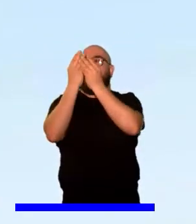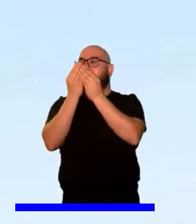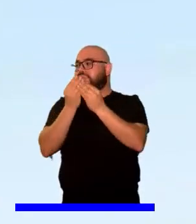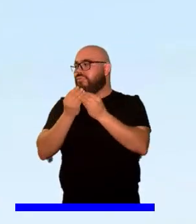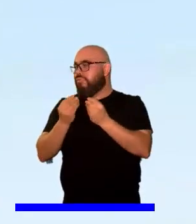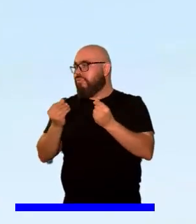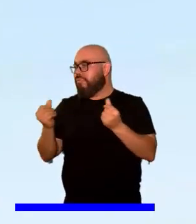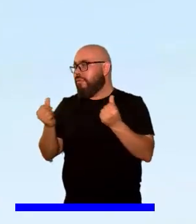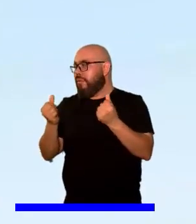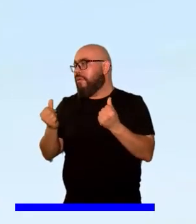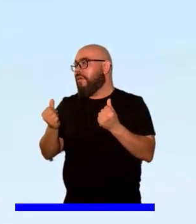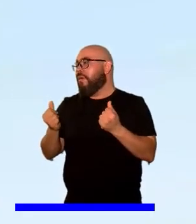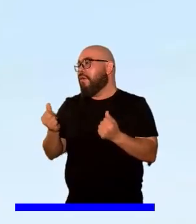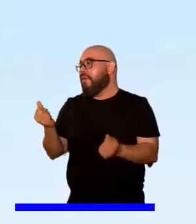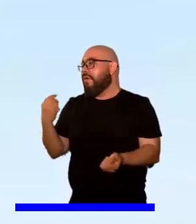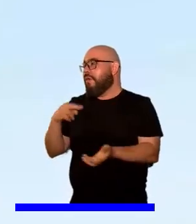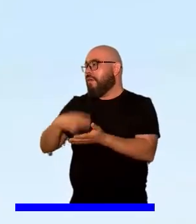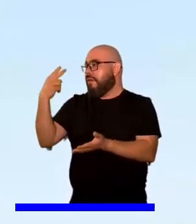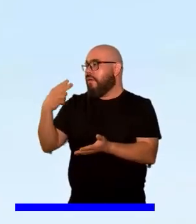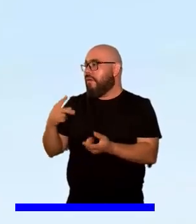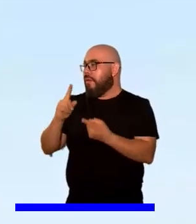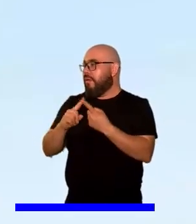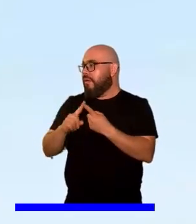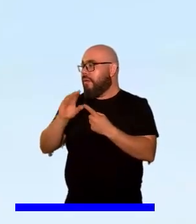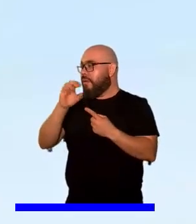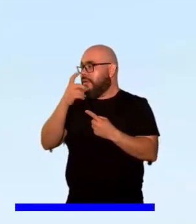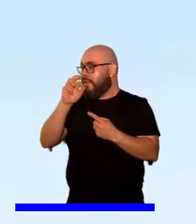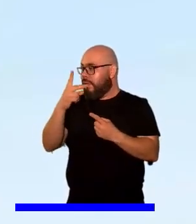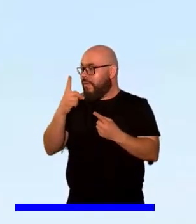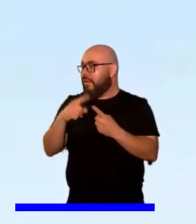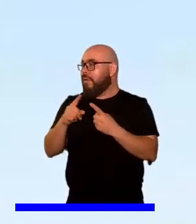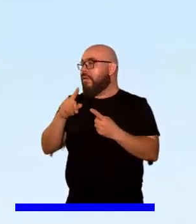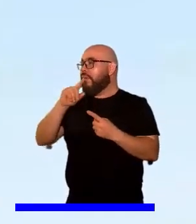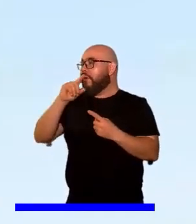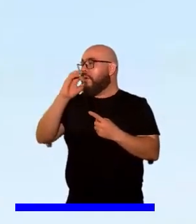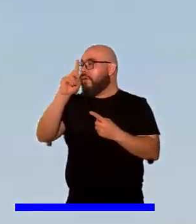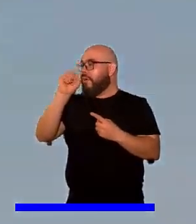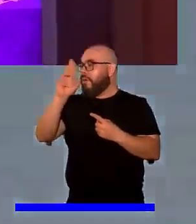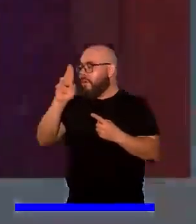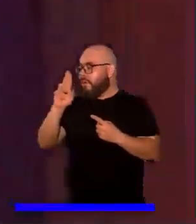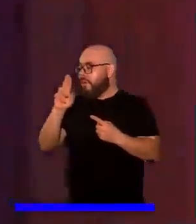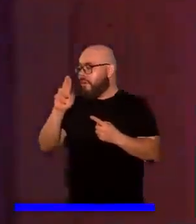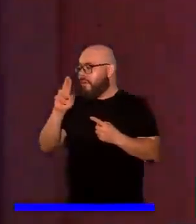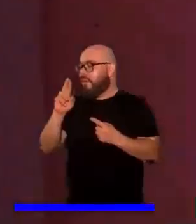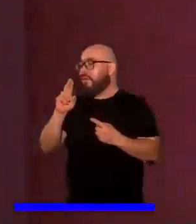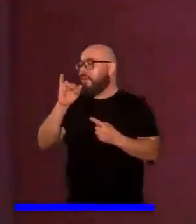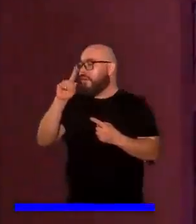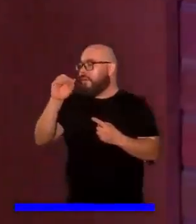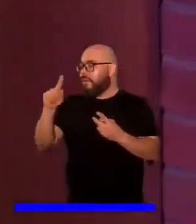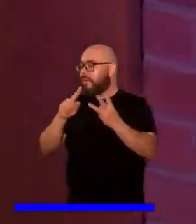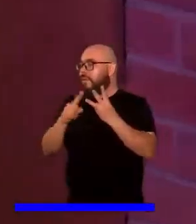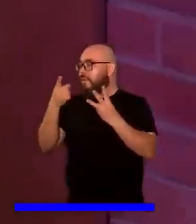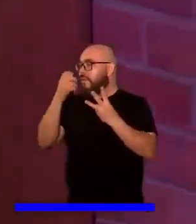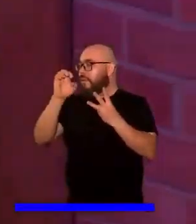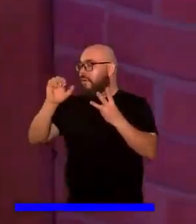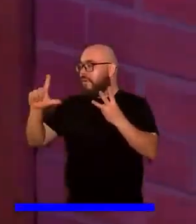había propuesto que podía contratar a un Edgar Ramírez, a un Oscar Isaac y a un Gael García Bernal. ¿Por qué? Porque han